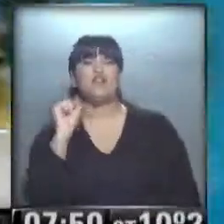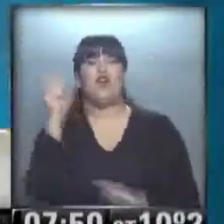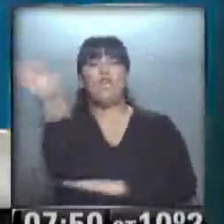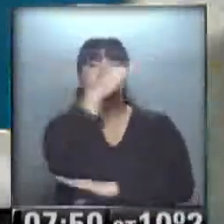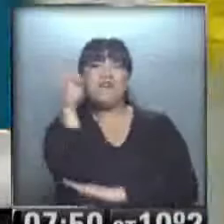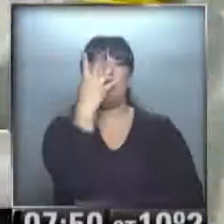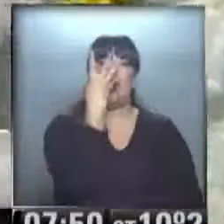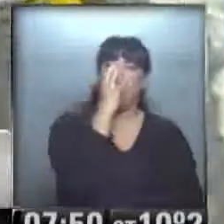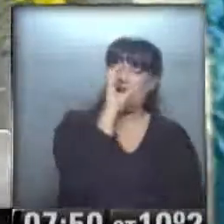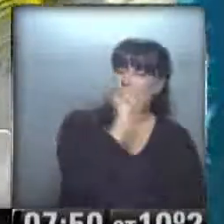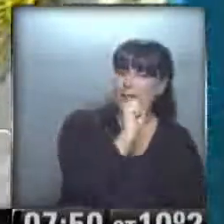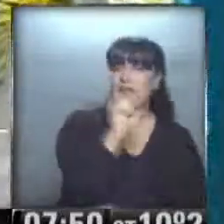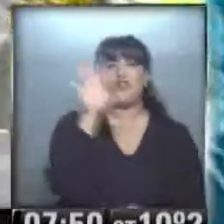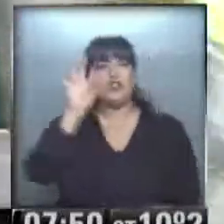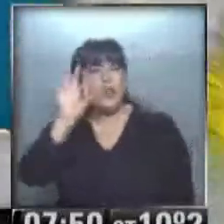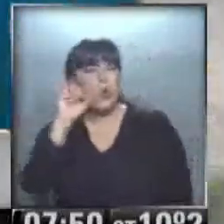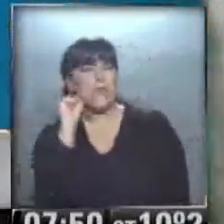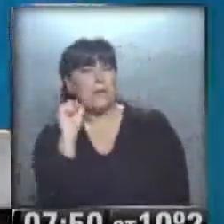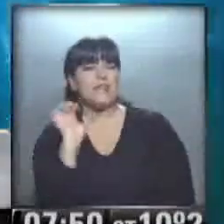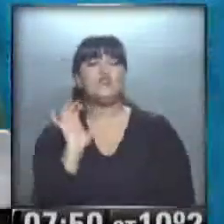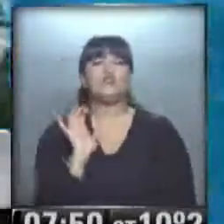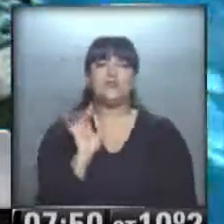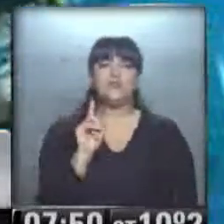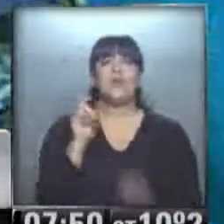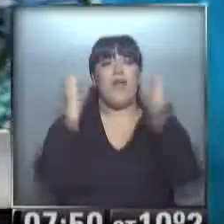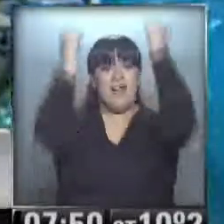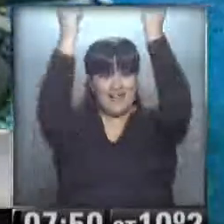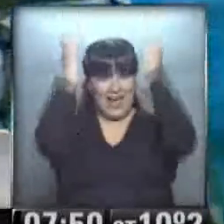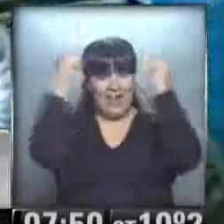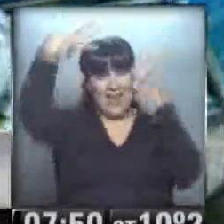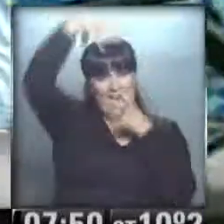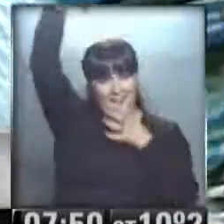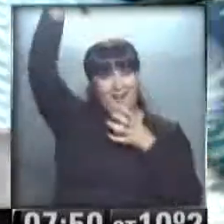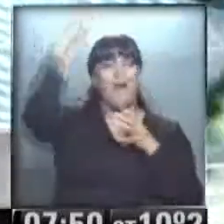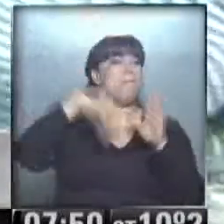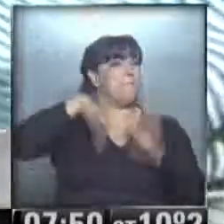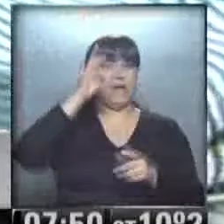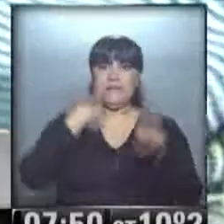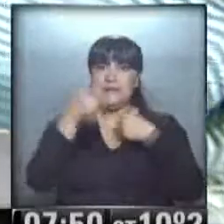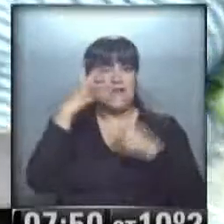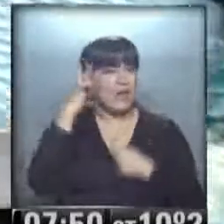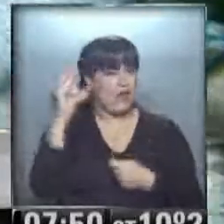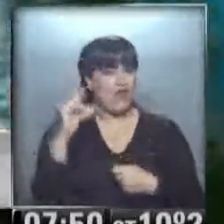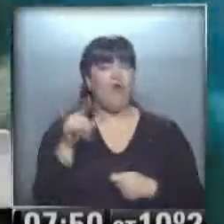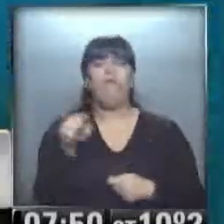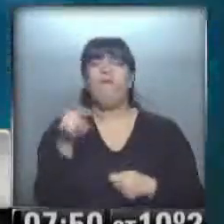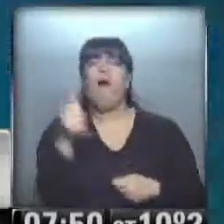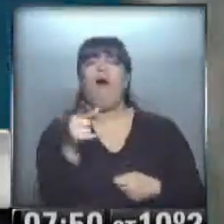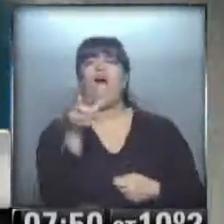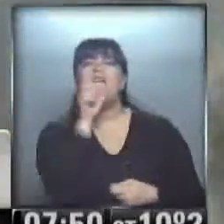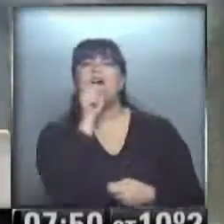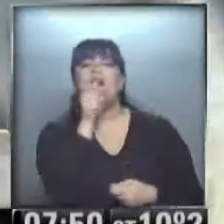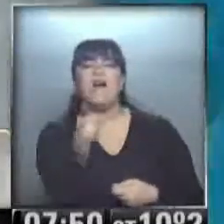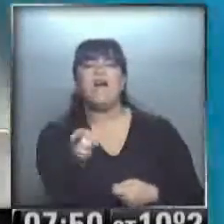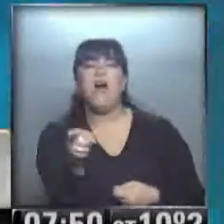50 estos son los gorros que se han usado no las galeras y un naranja este naranja que